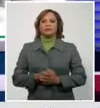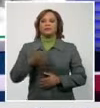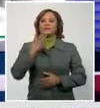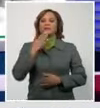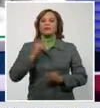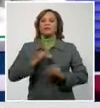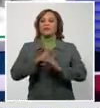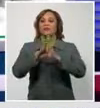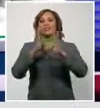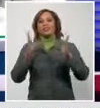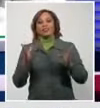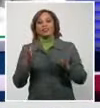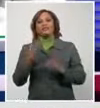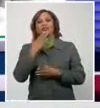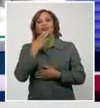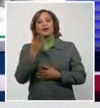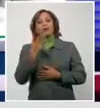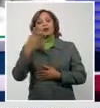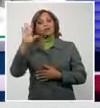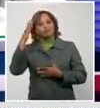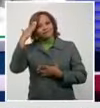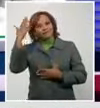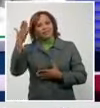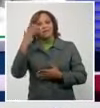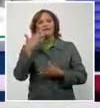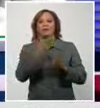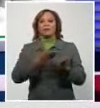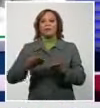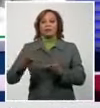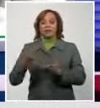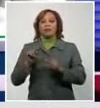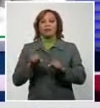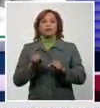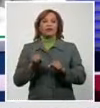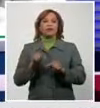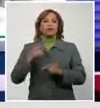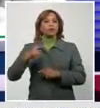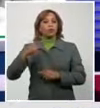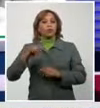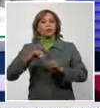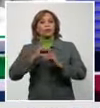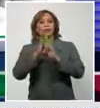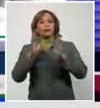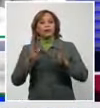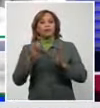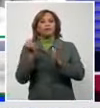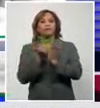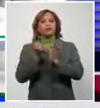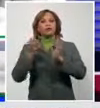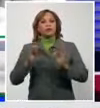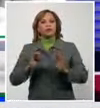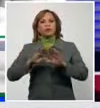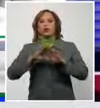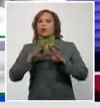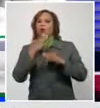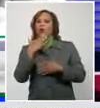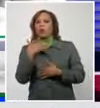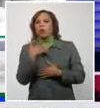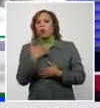buenos días, qué gusto saludarle. Bienvenido a este espacio que, como cada mañana, lleva a usted la actualización sobre el comportamiento de